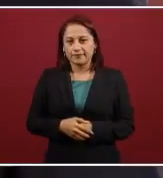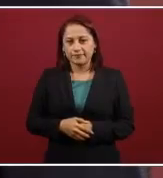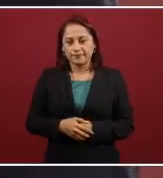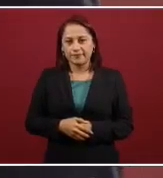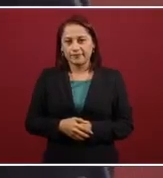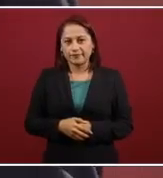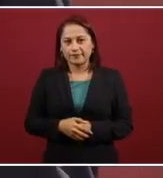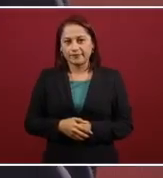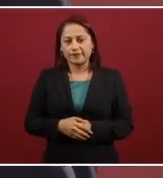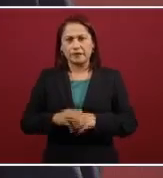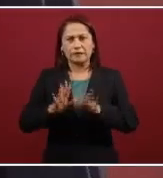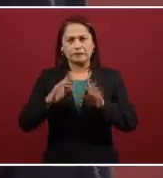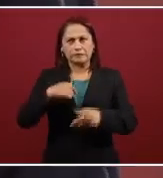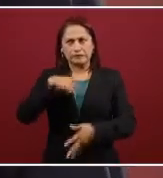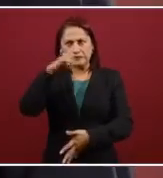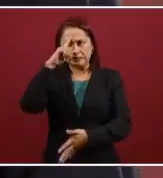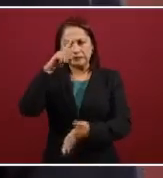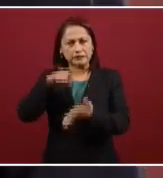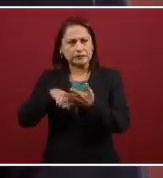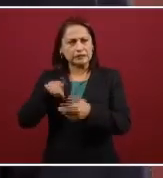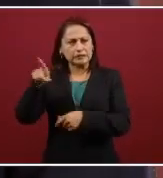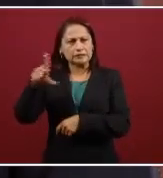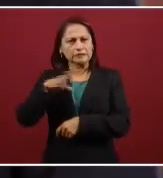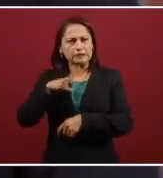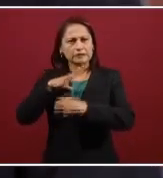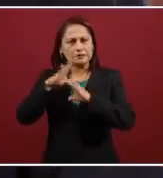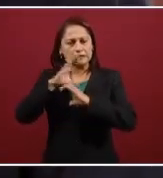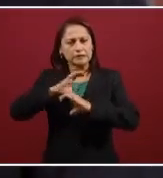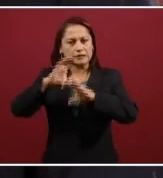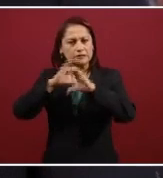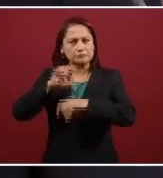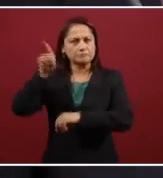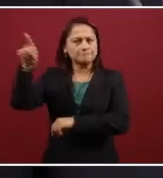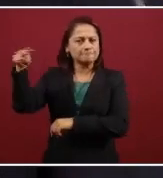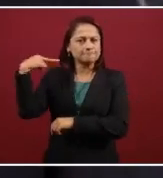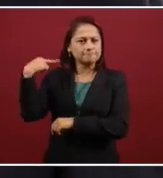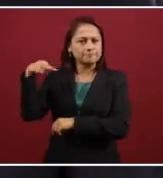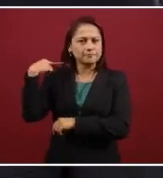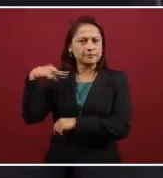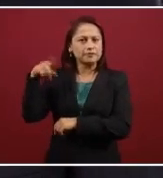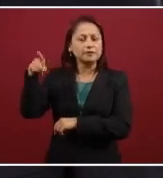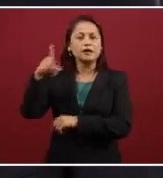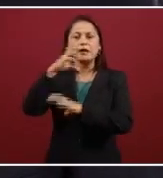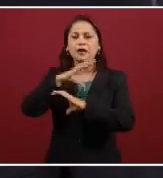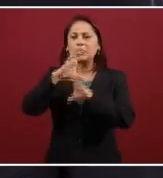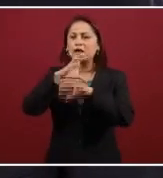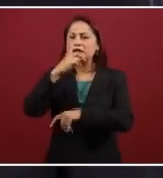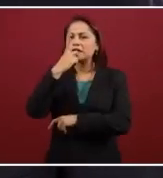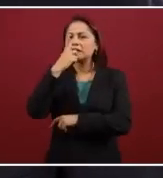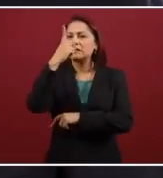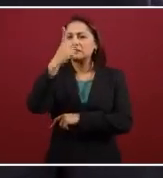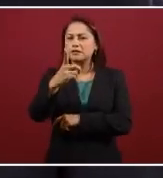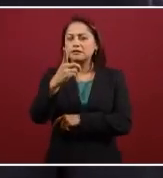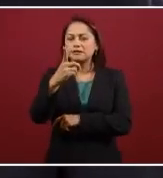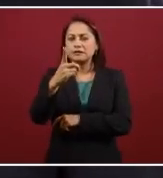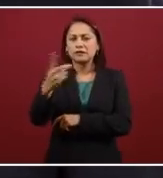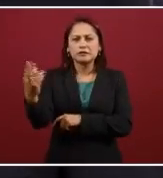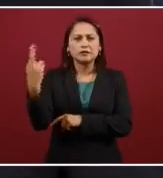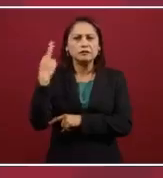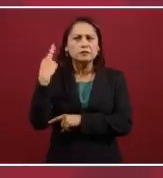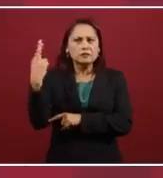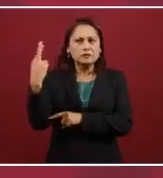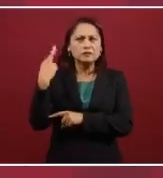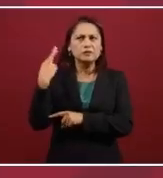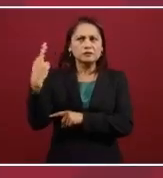una canción veracruzana, así, un son. Rechine y seguirá rechinando.